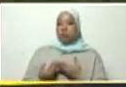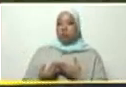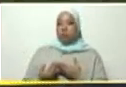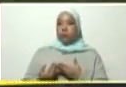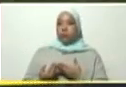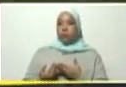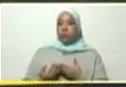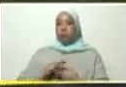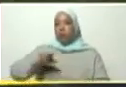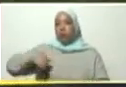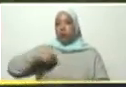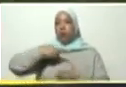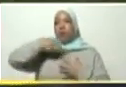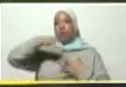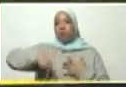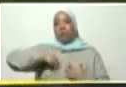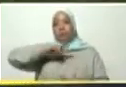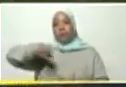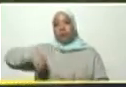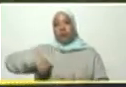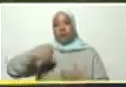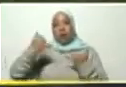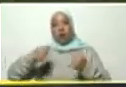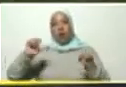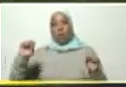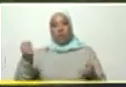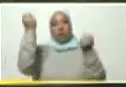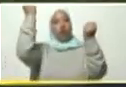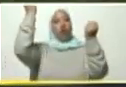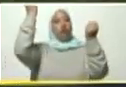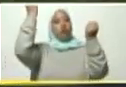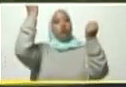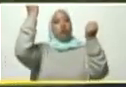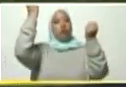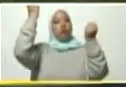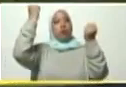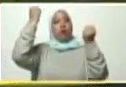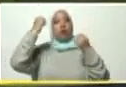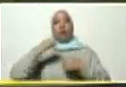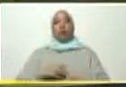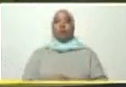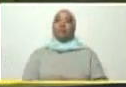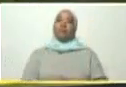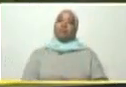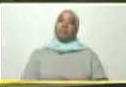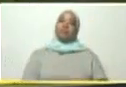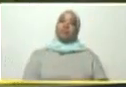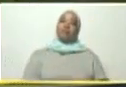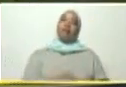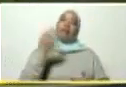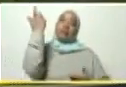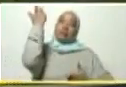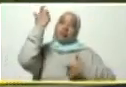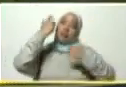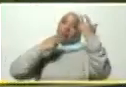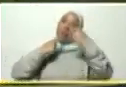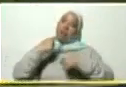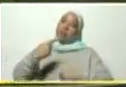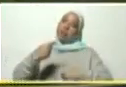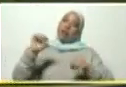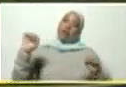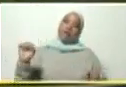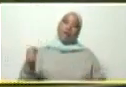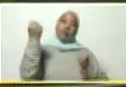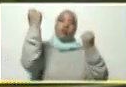Ese es nuestro proyecto y nuestro proyecto está victorioso Alan coromoto Chávez fría nuestro proyecto está victorioso